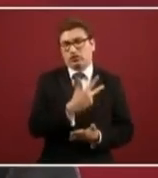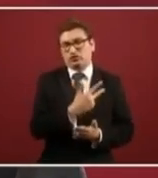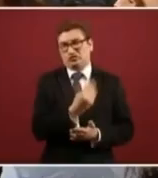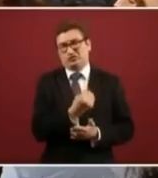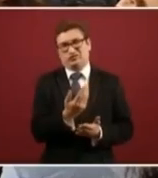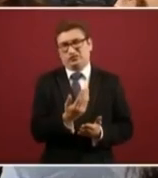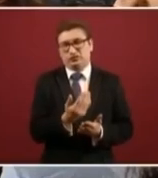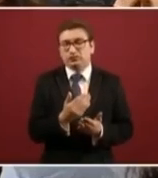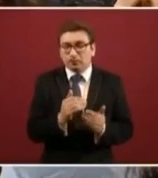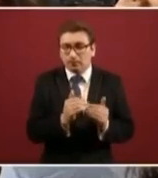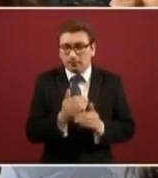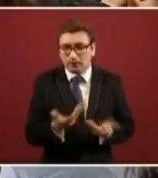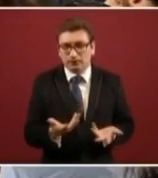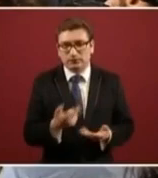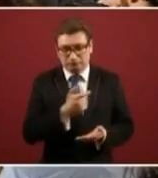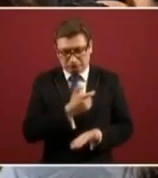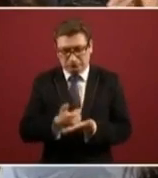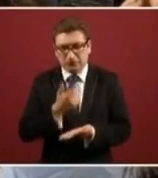me consta,